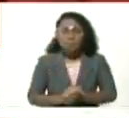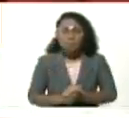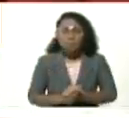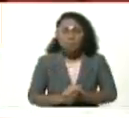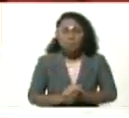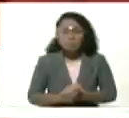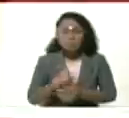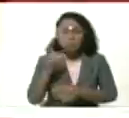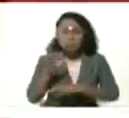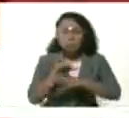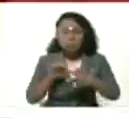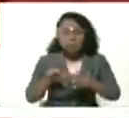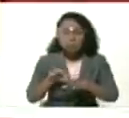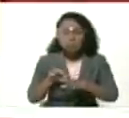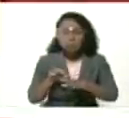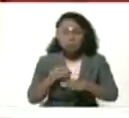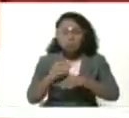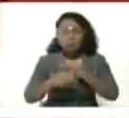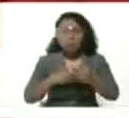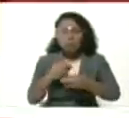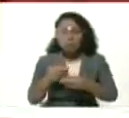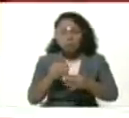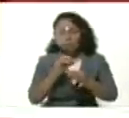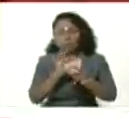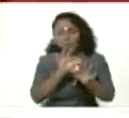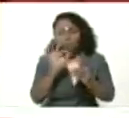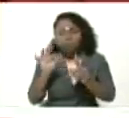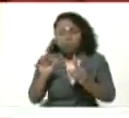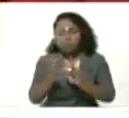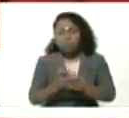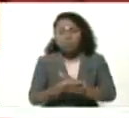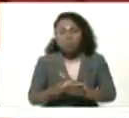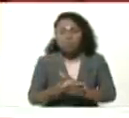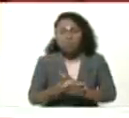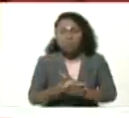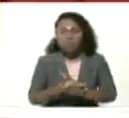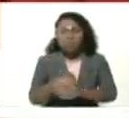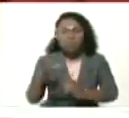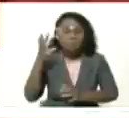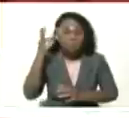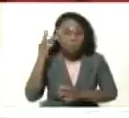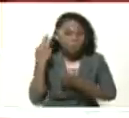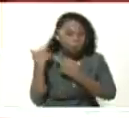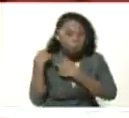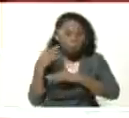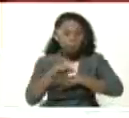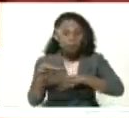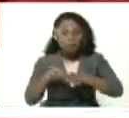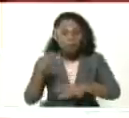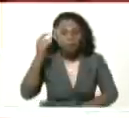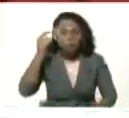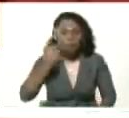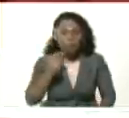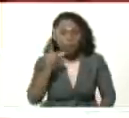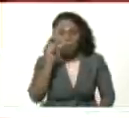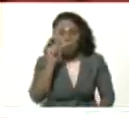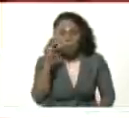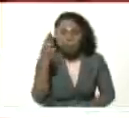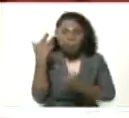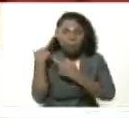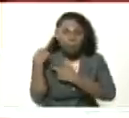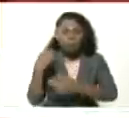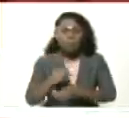municipio Rangel, Luis Espinosa, municipio Rivas Dávila, Carla Pérez, municipio Sucre, Aarón